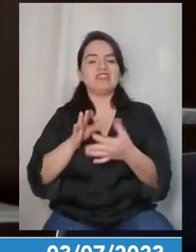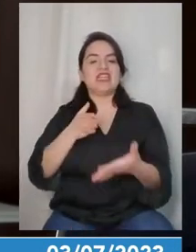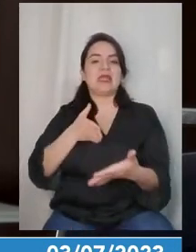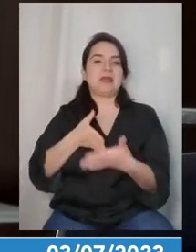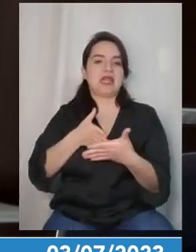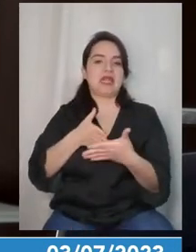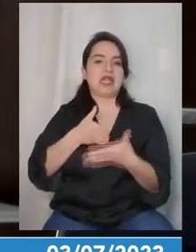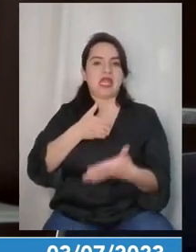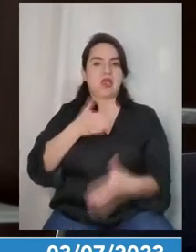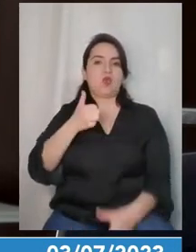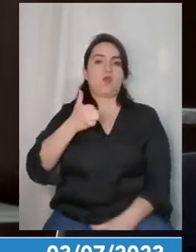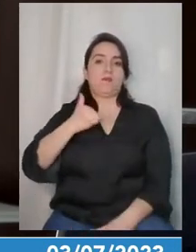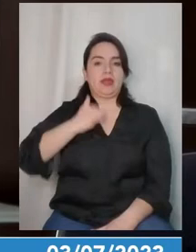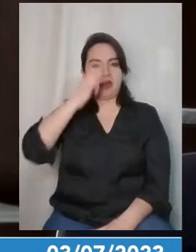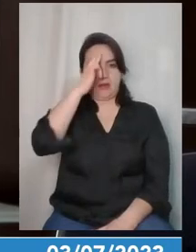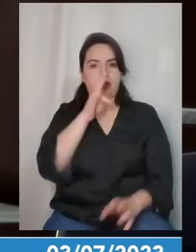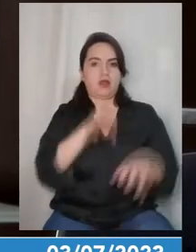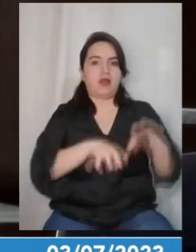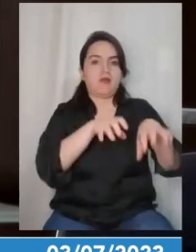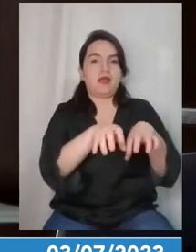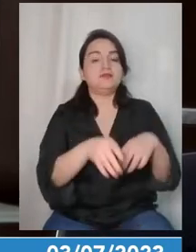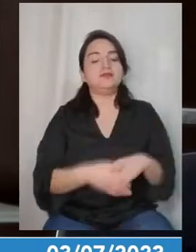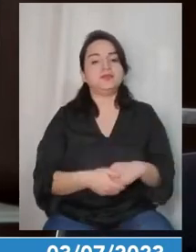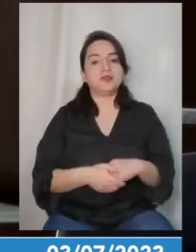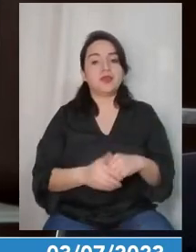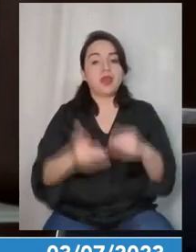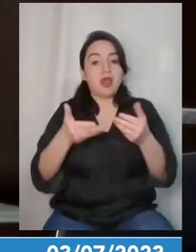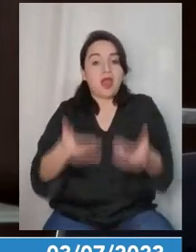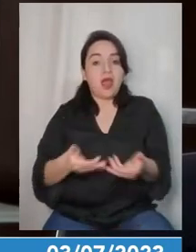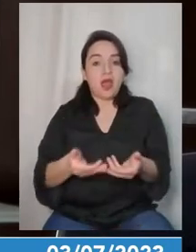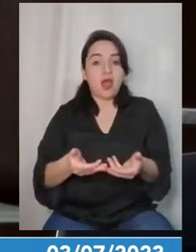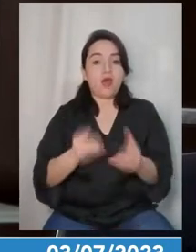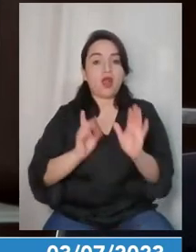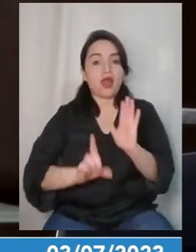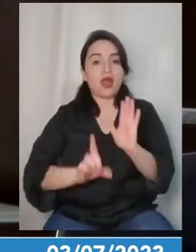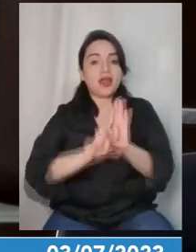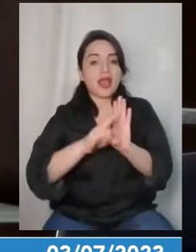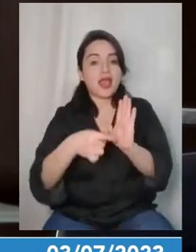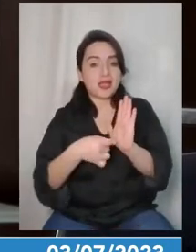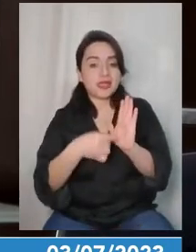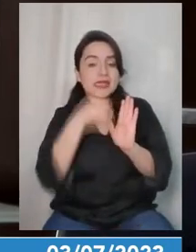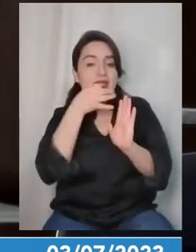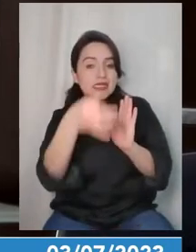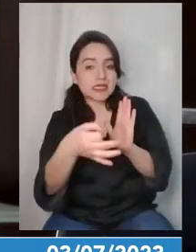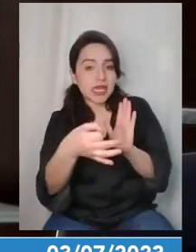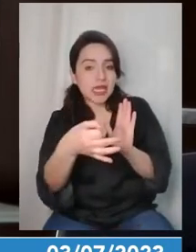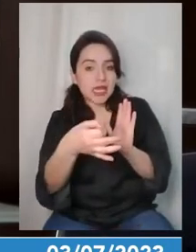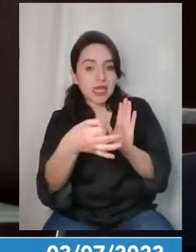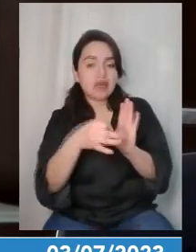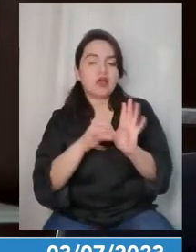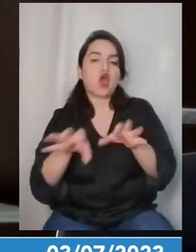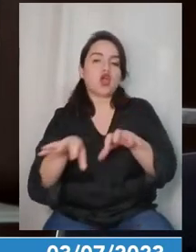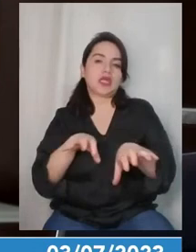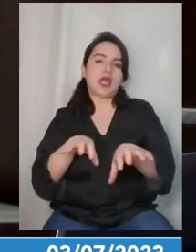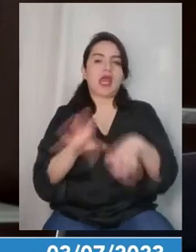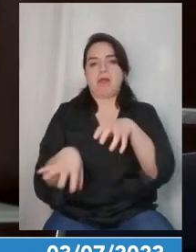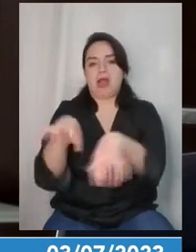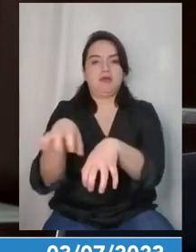como mencioné, actualmente nuestra legislación se refiere a los animales como muebles, como objetos, como cosas.